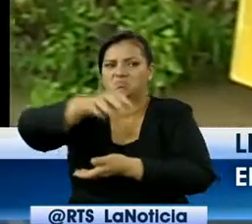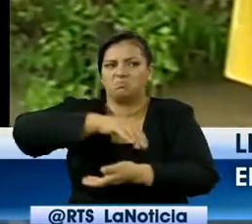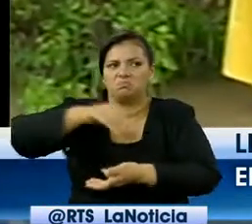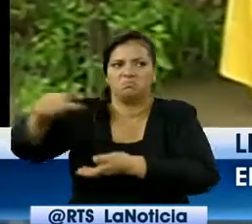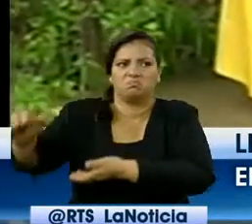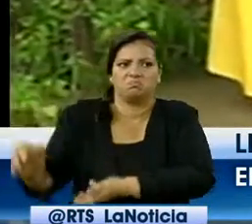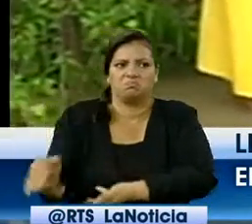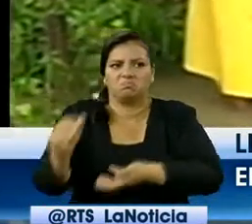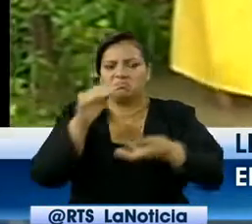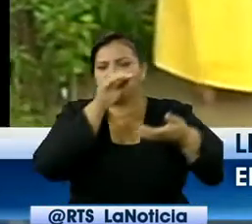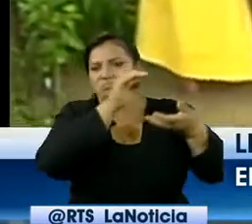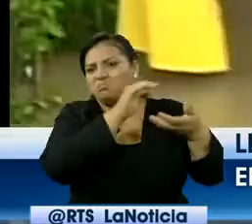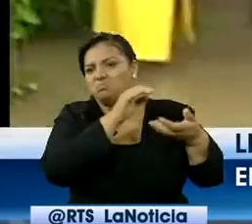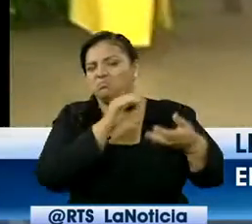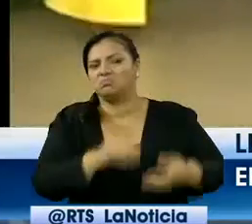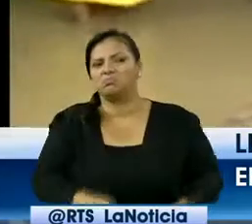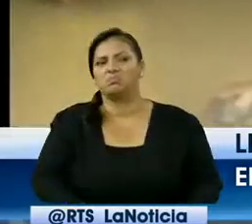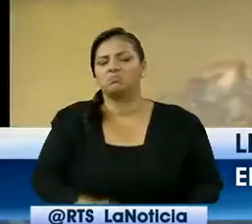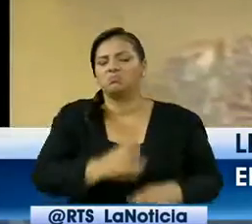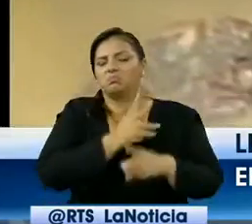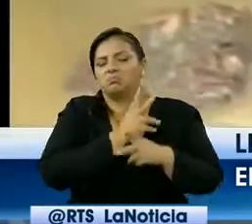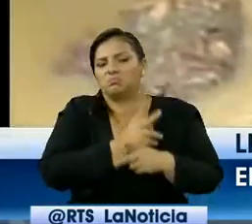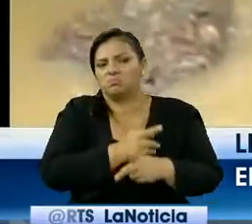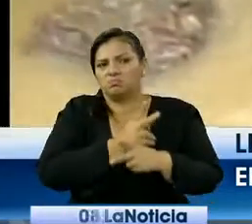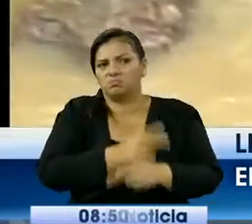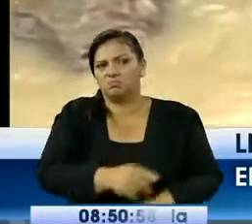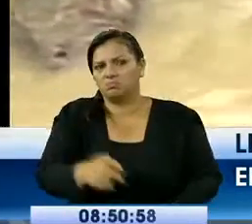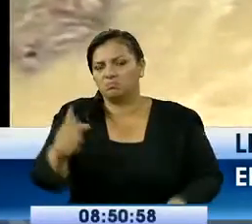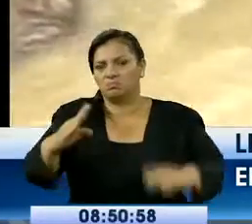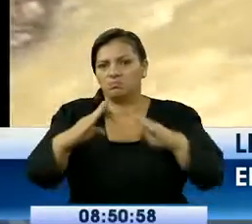también, tiene miedo de que también se le venga abajo.